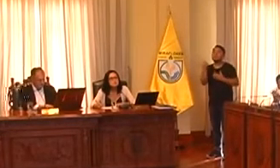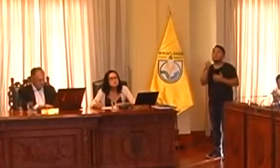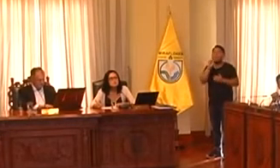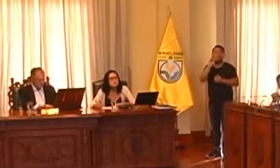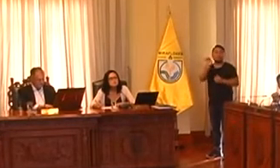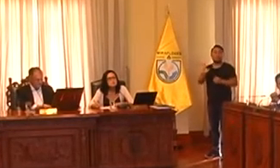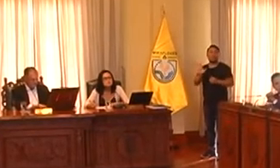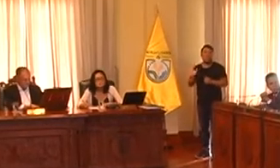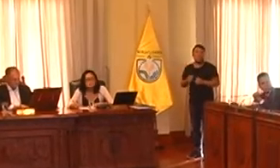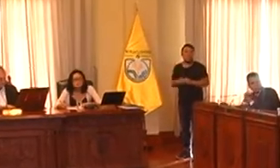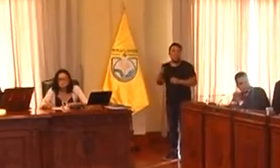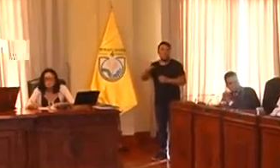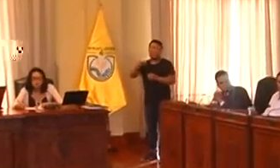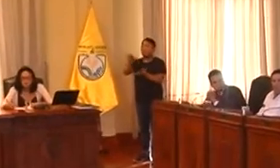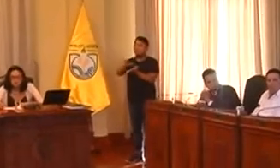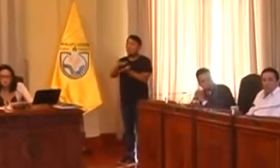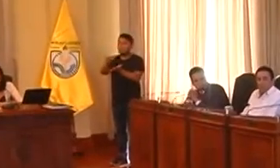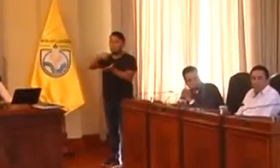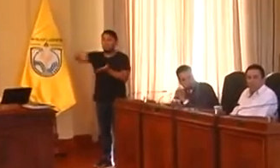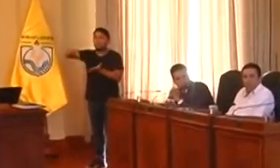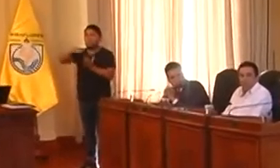esto fue aprobado por unanimidad en la Comisión